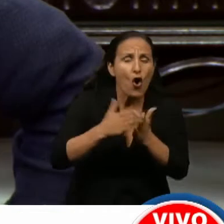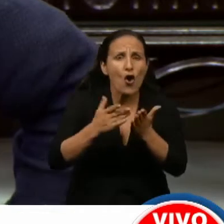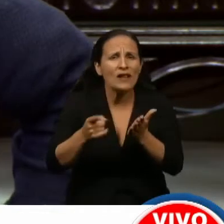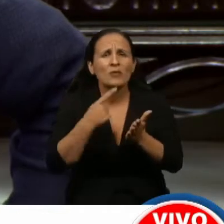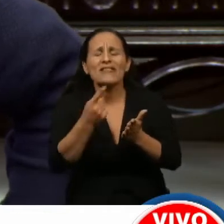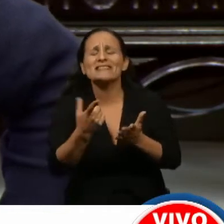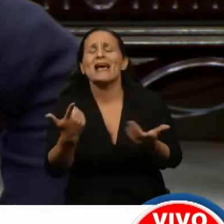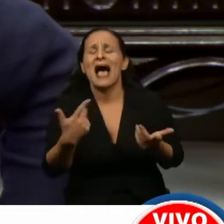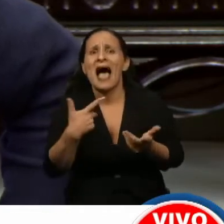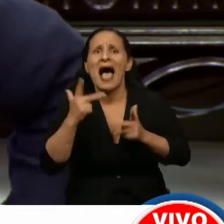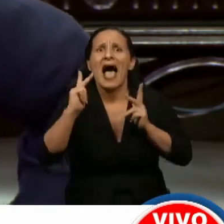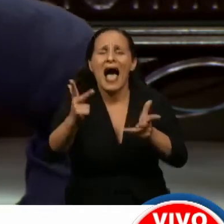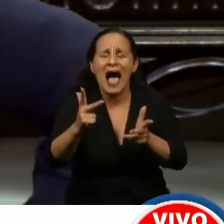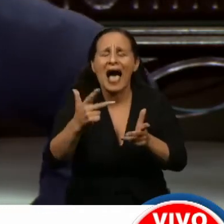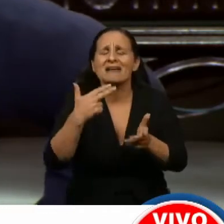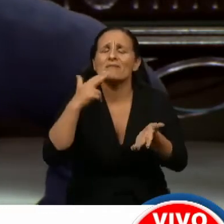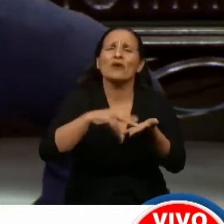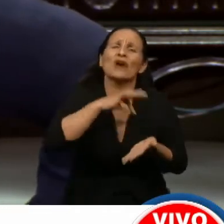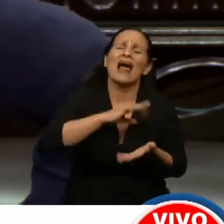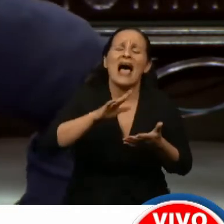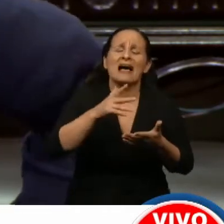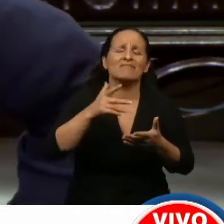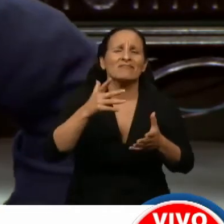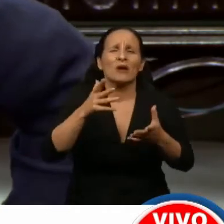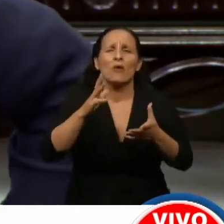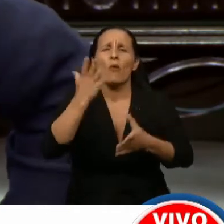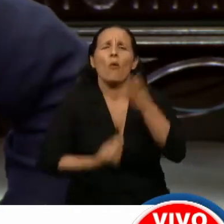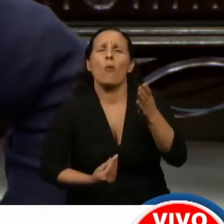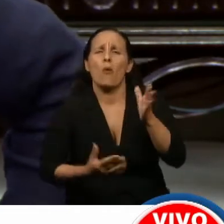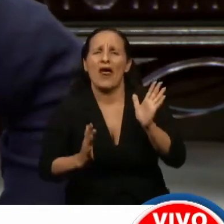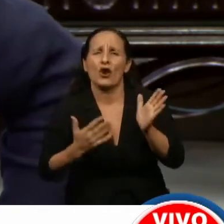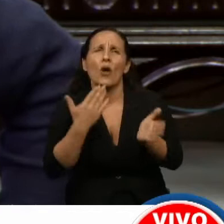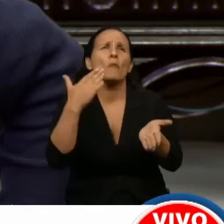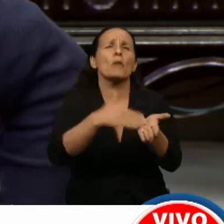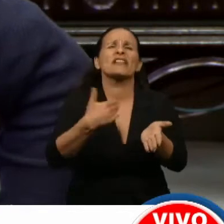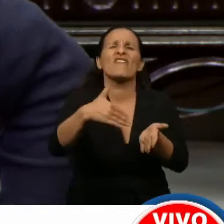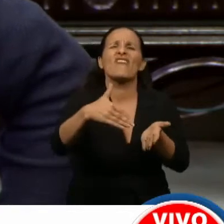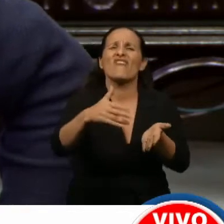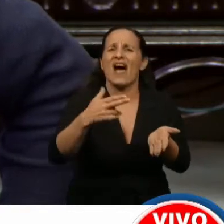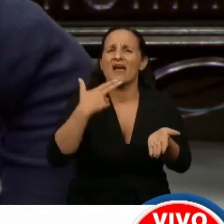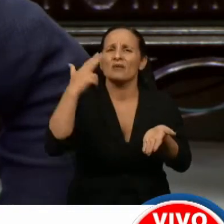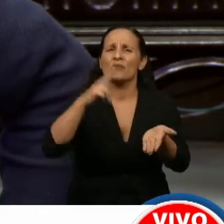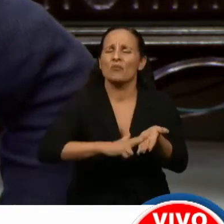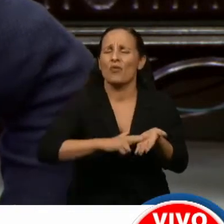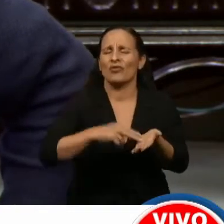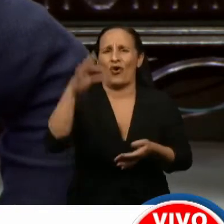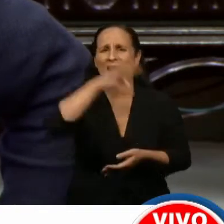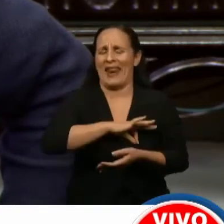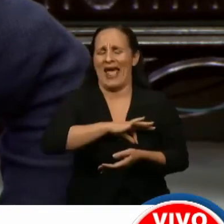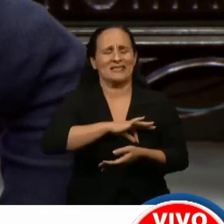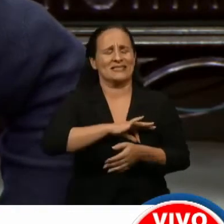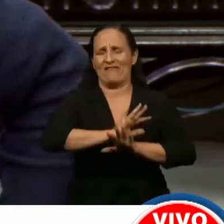Que había sido un error de comunicación o la promesa aquella de eliminar el